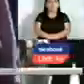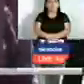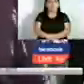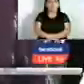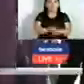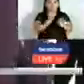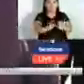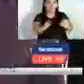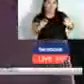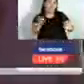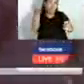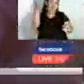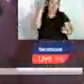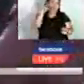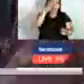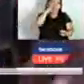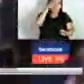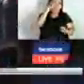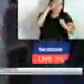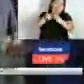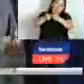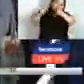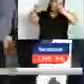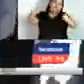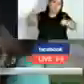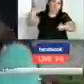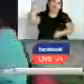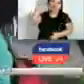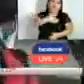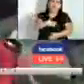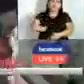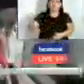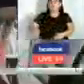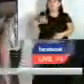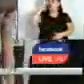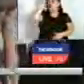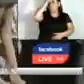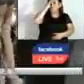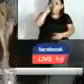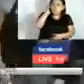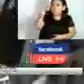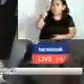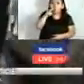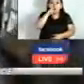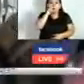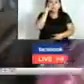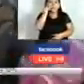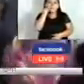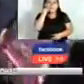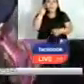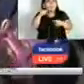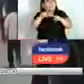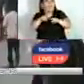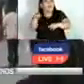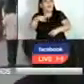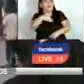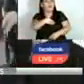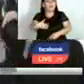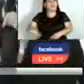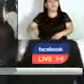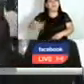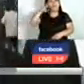Cientos de menores separados de sus familias en la frontera durante el gobierno Trump siguen sin ver a sus padres y la administración Biden busca la manera de que